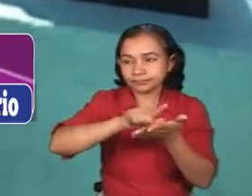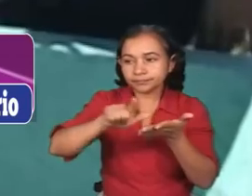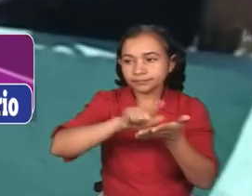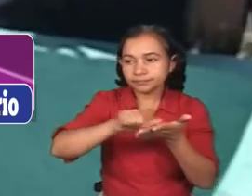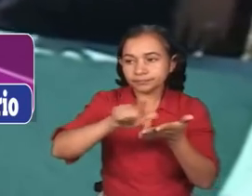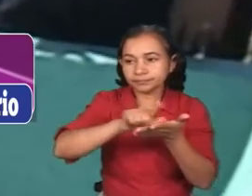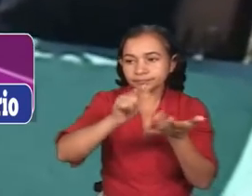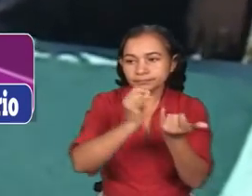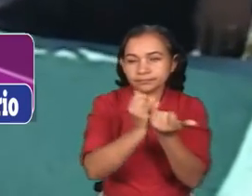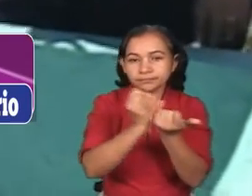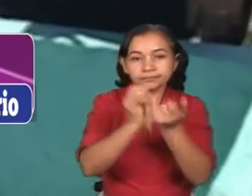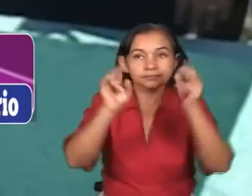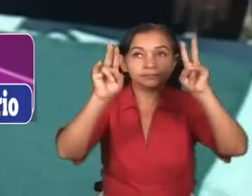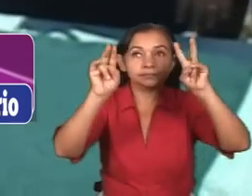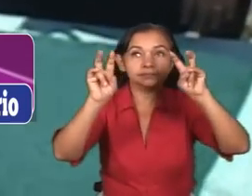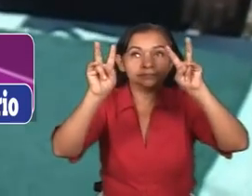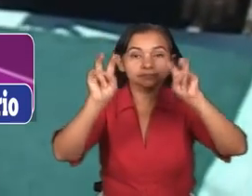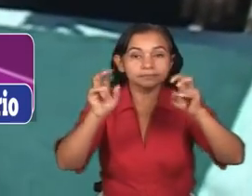entonces comienza todo un tema